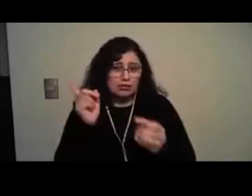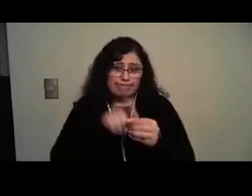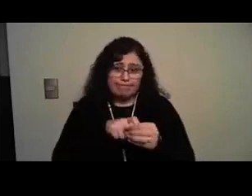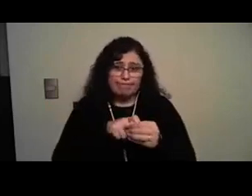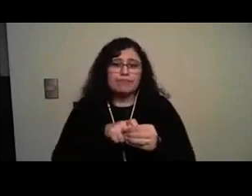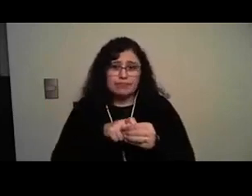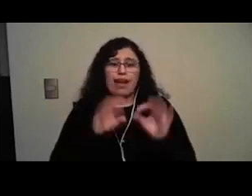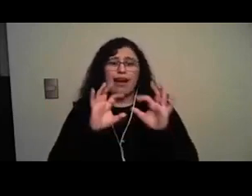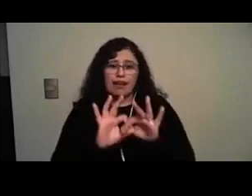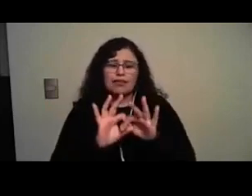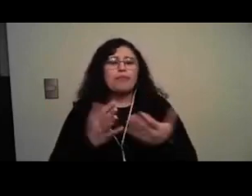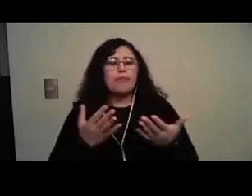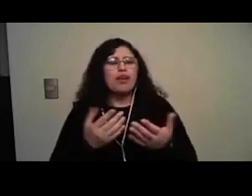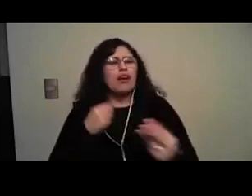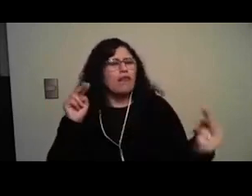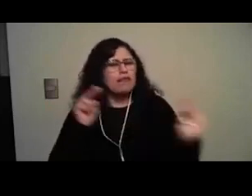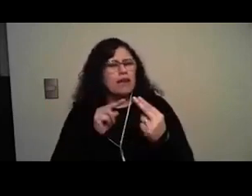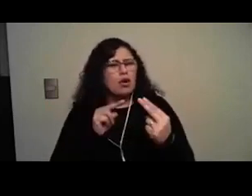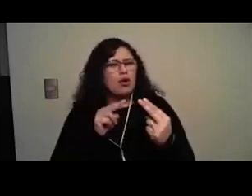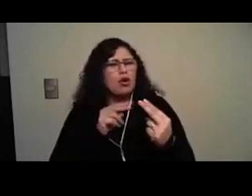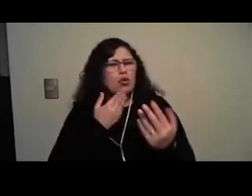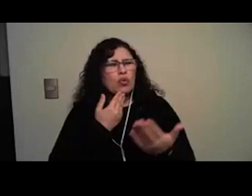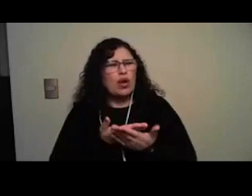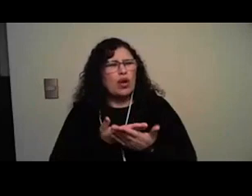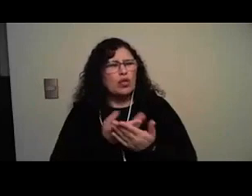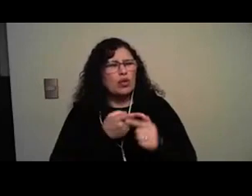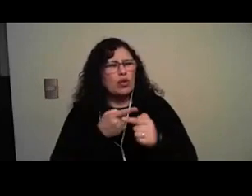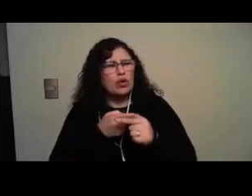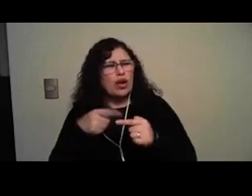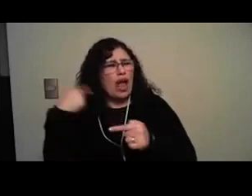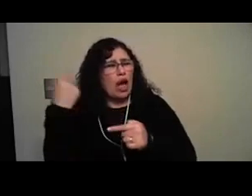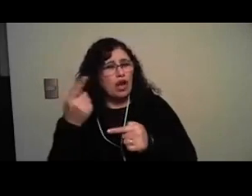ver, nos vemos ya, ¿cuándo? La próxima semana. Hoy día ya es miércoles.